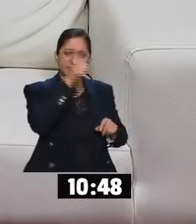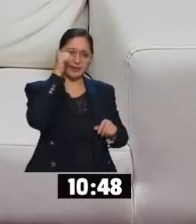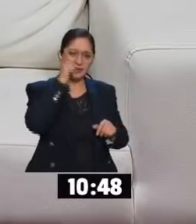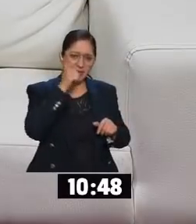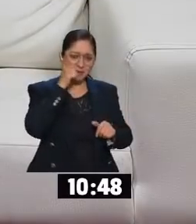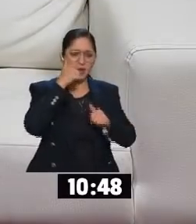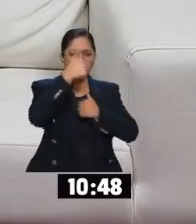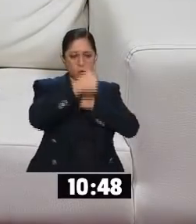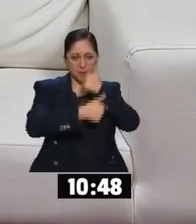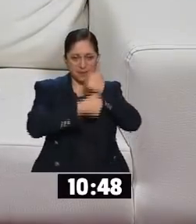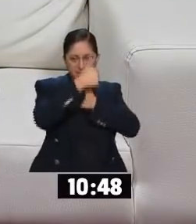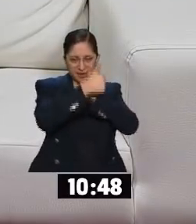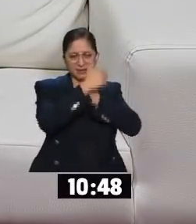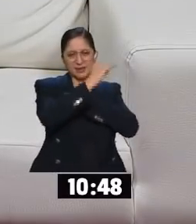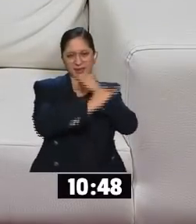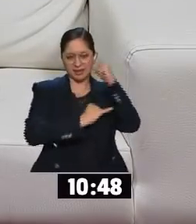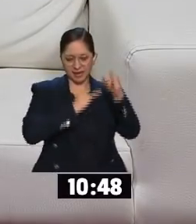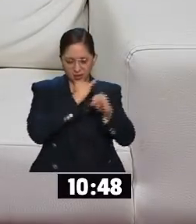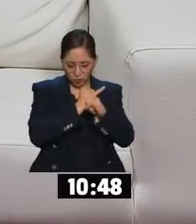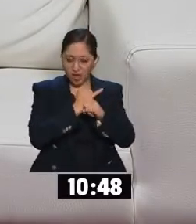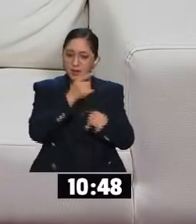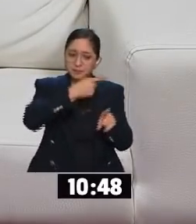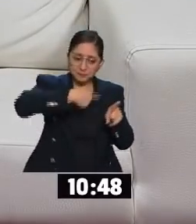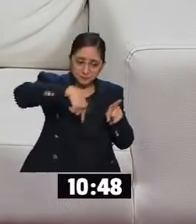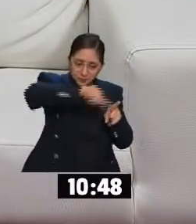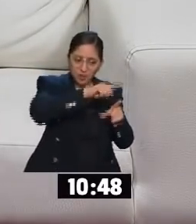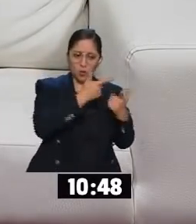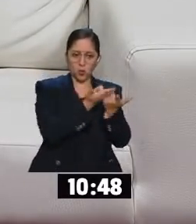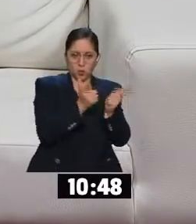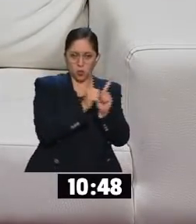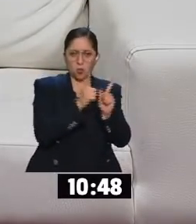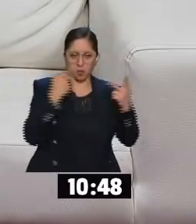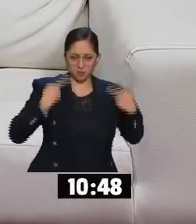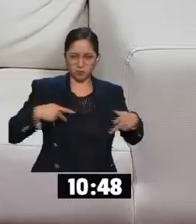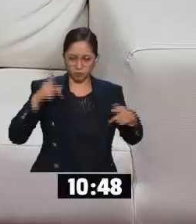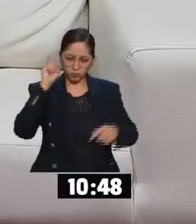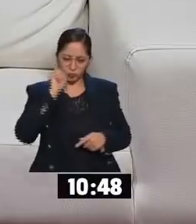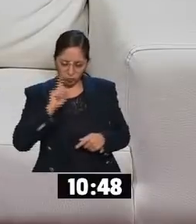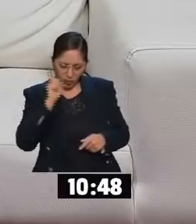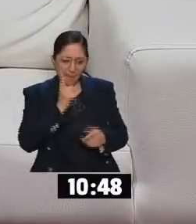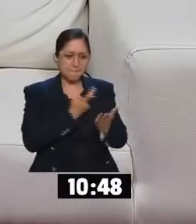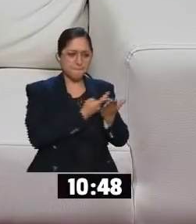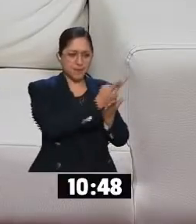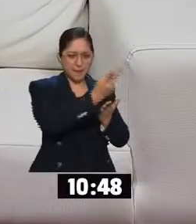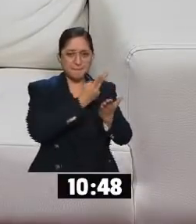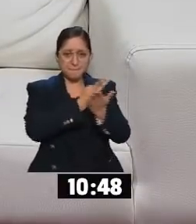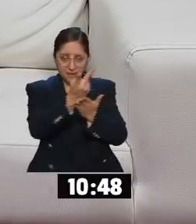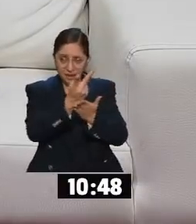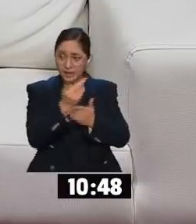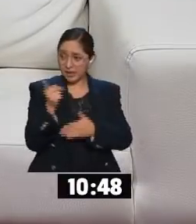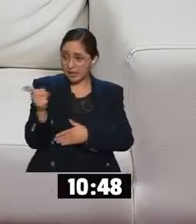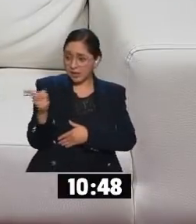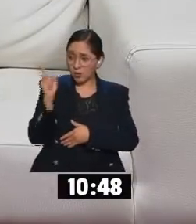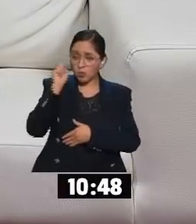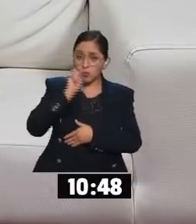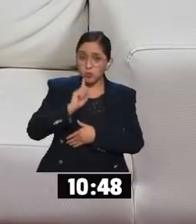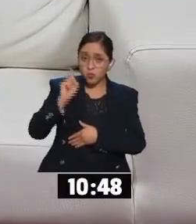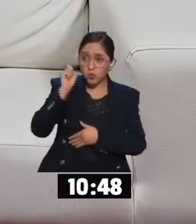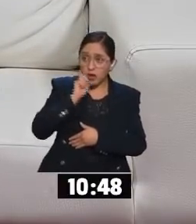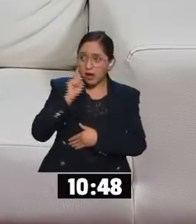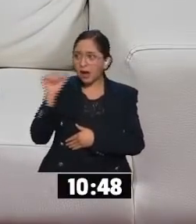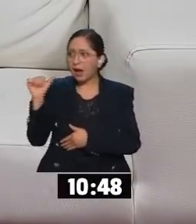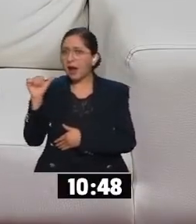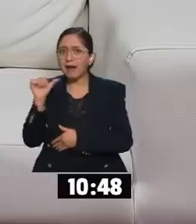internacionalmente, han ganado varios premios y justamente estaban pues viendo la manera de huir de Afganistán cuando oyeron que